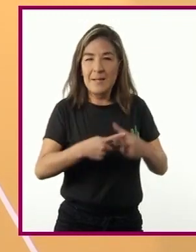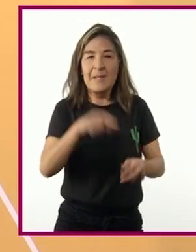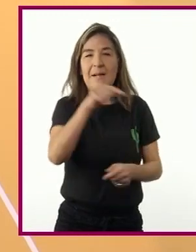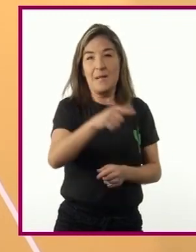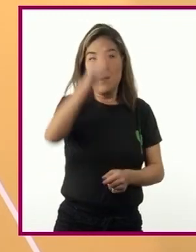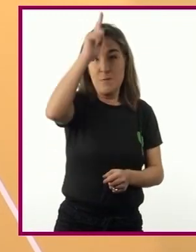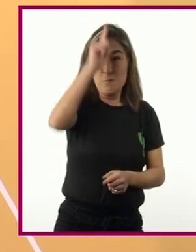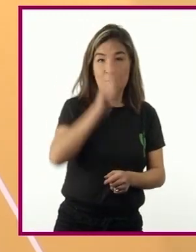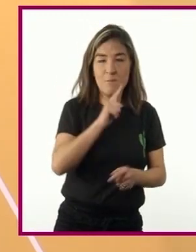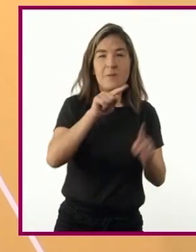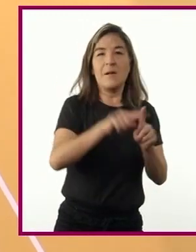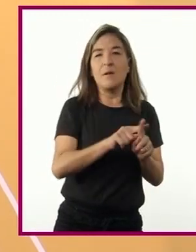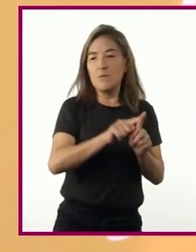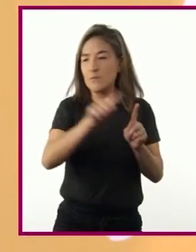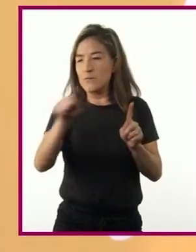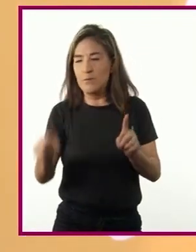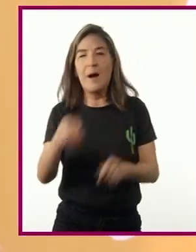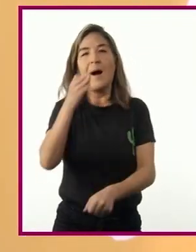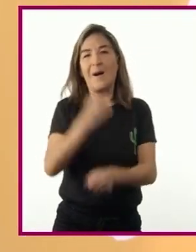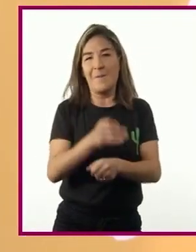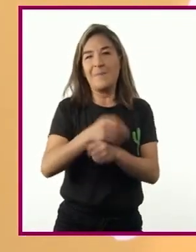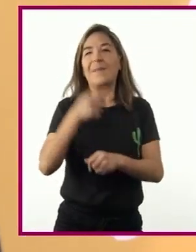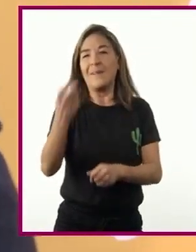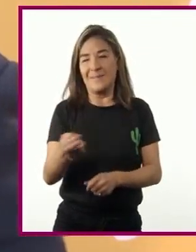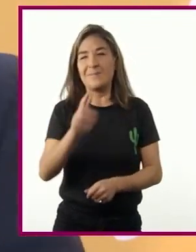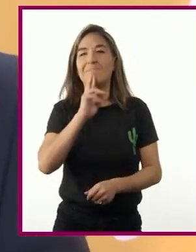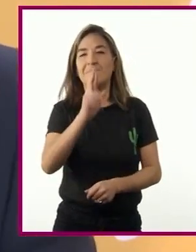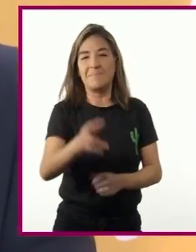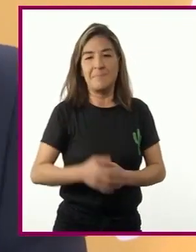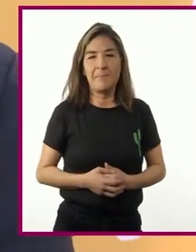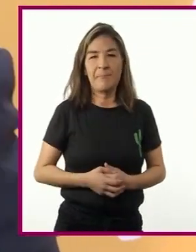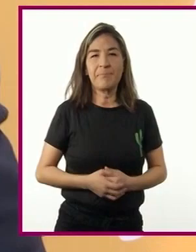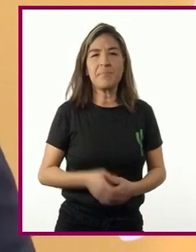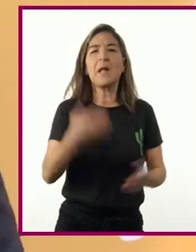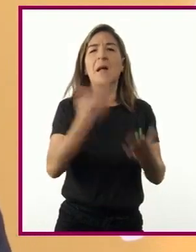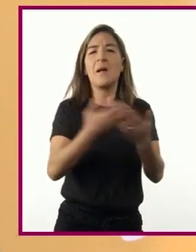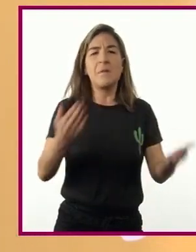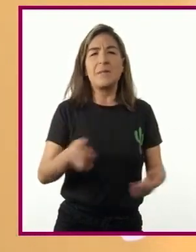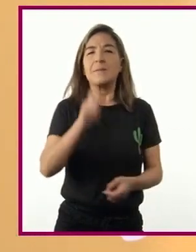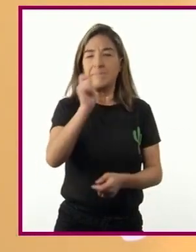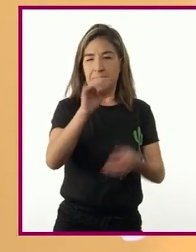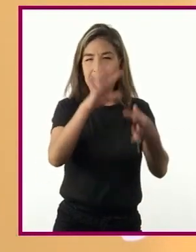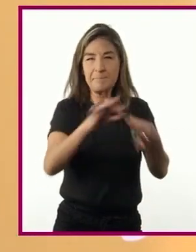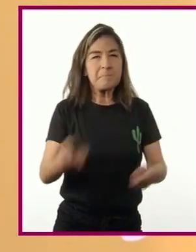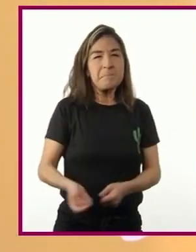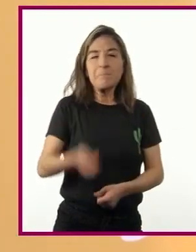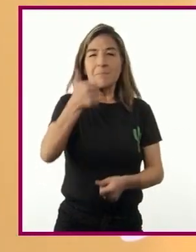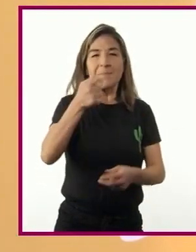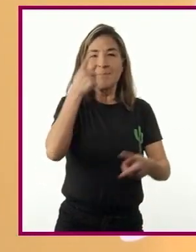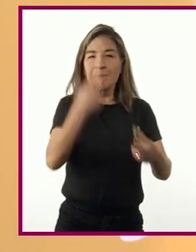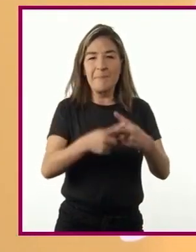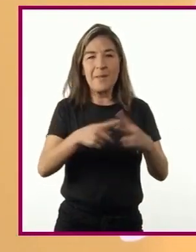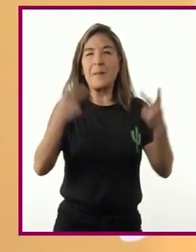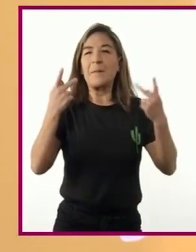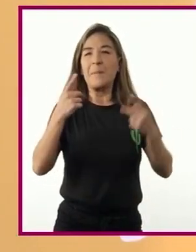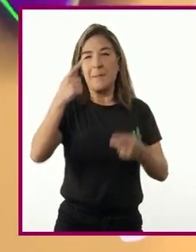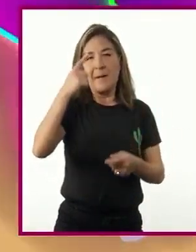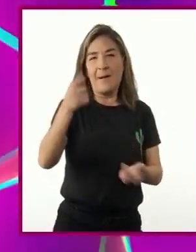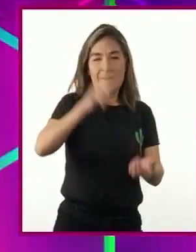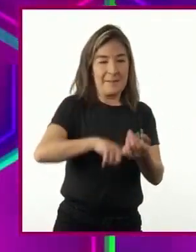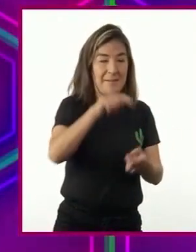la Luna y el registro actual. Ahora bien, quien realizó el primer cálculo de la distancia de